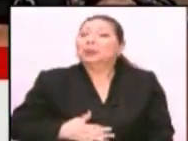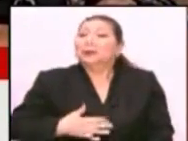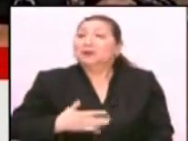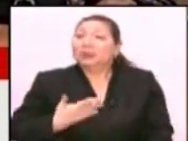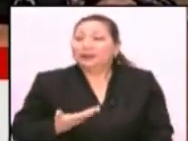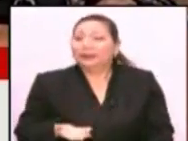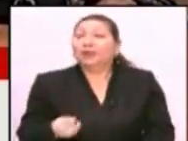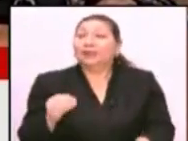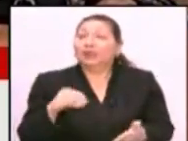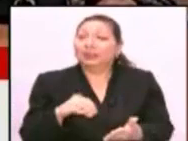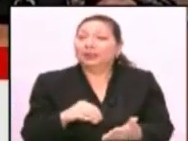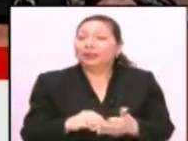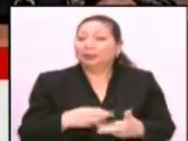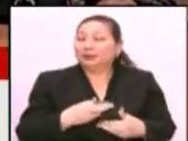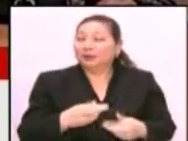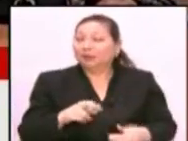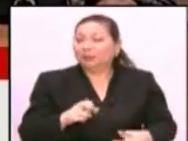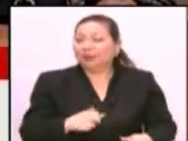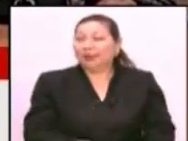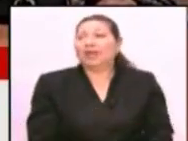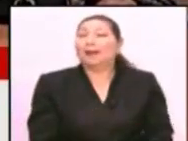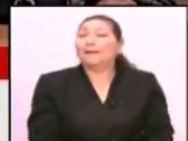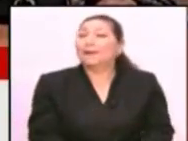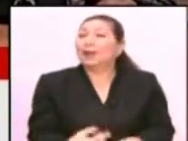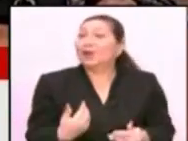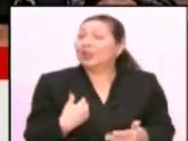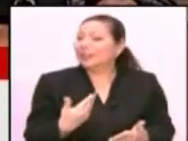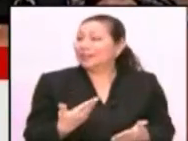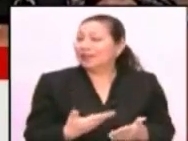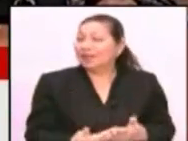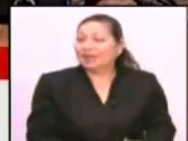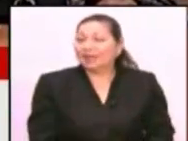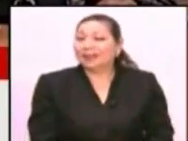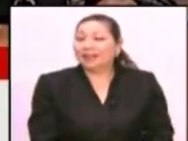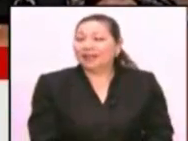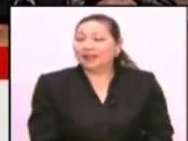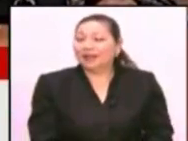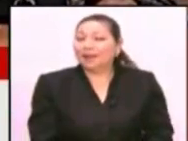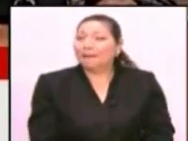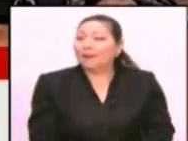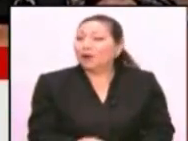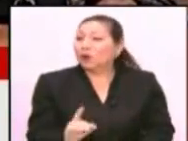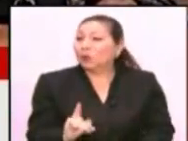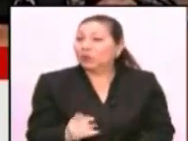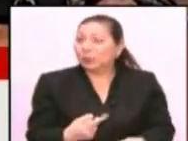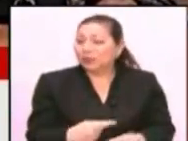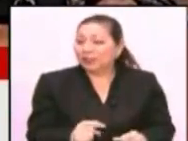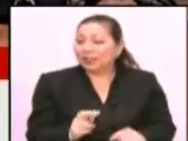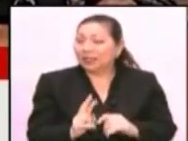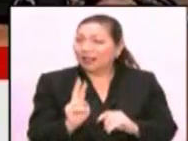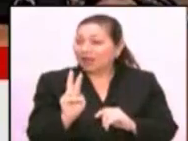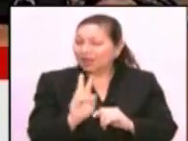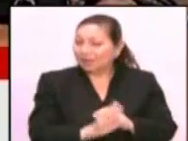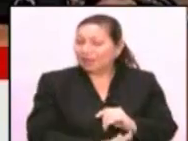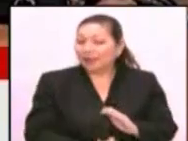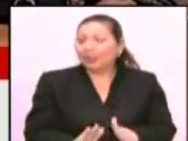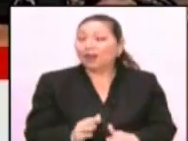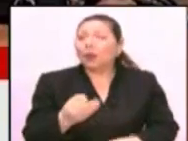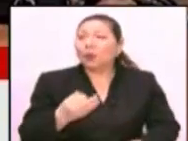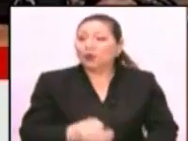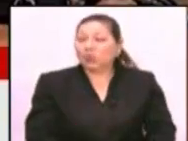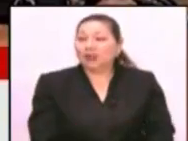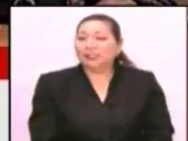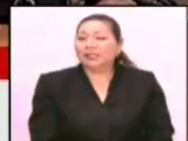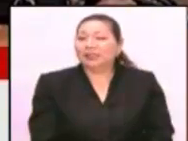o la combinación de un proceso penal. Pero estamos atiborrando todo el sistema de justicia penal. El nuevo Código Procesal Penal a nivel nacional, la cifra del Ministerio de